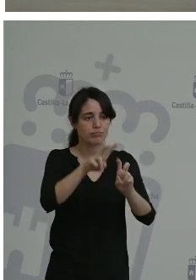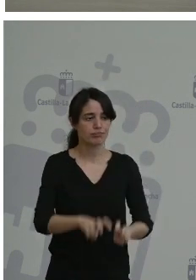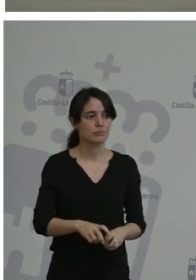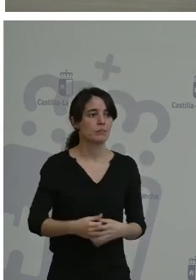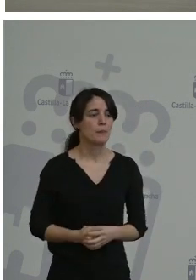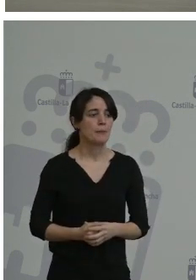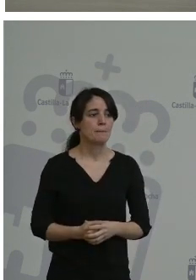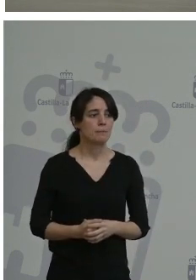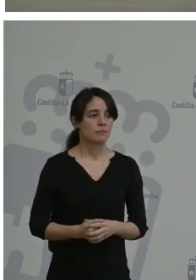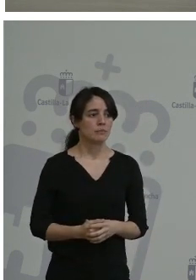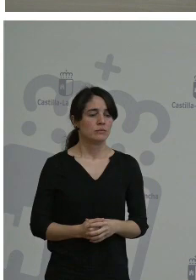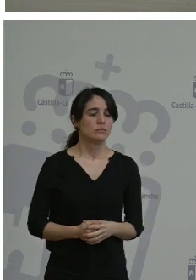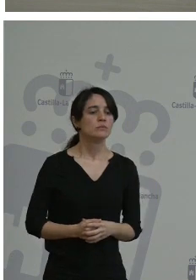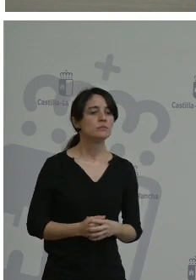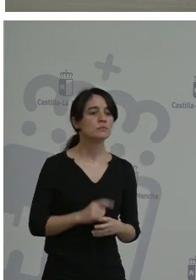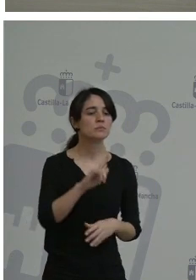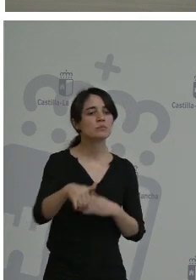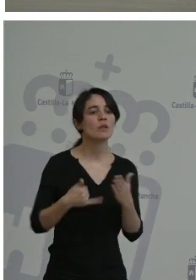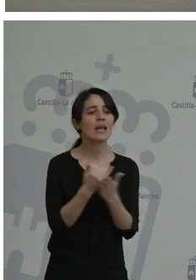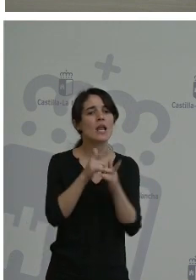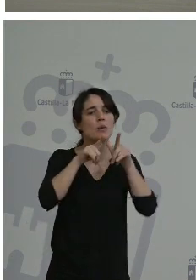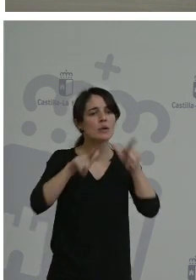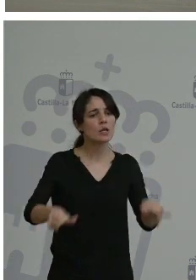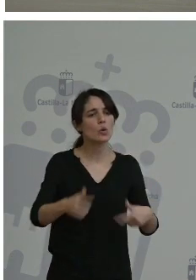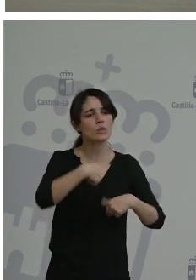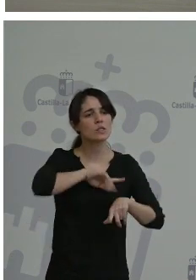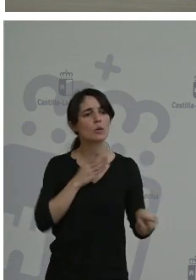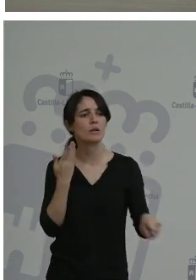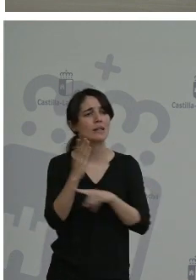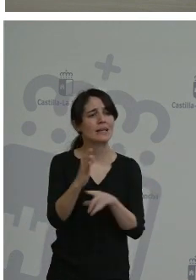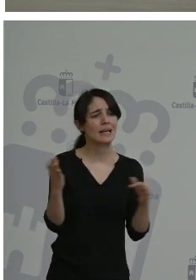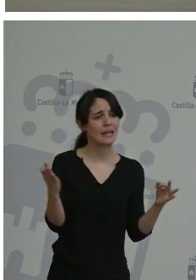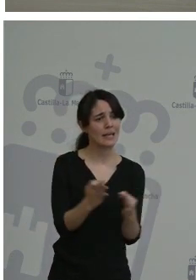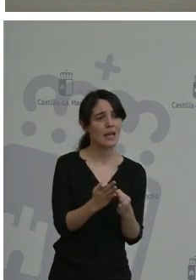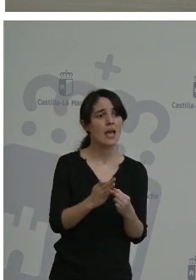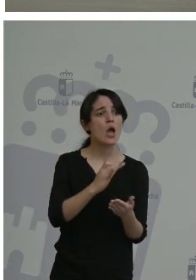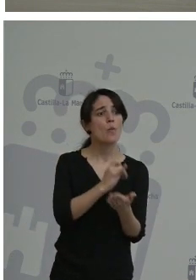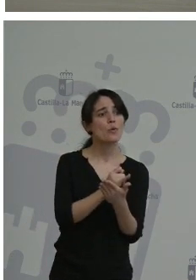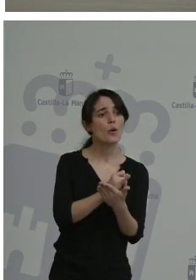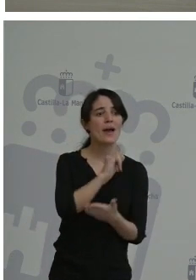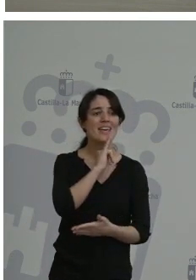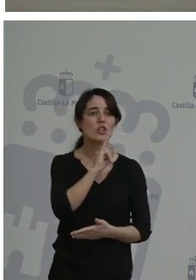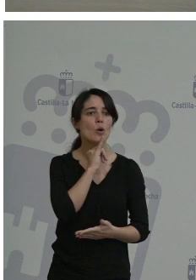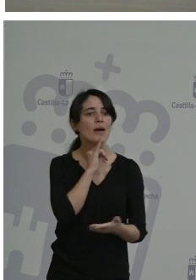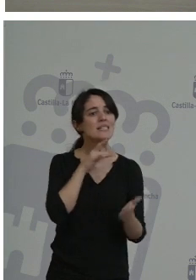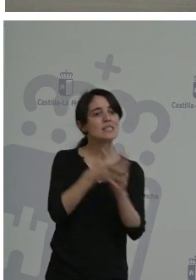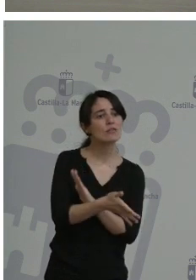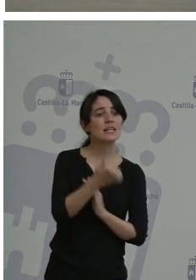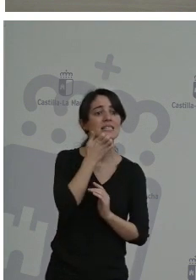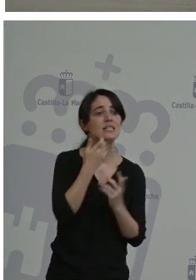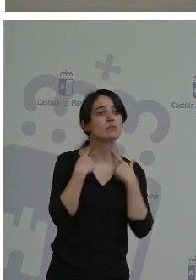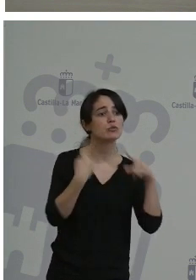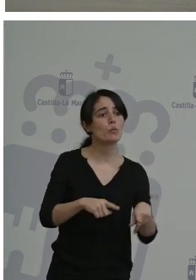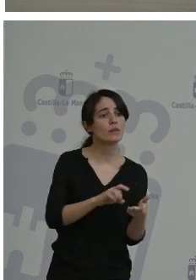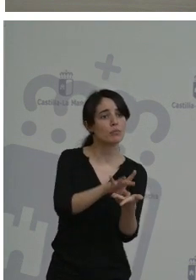En la prueba lingüística, nosotros lo que planteamos es que la prueba de idioma no sea eliminatoria, siempre es